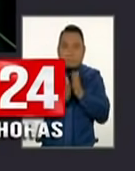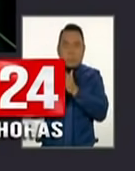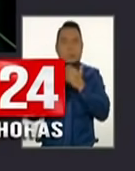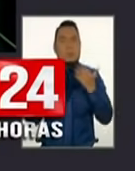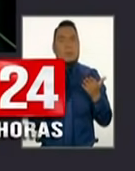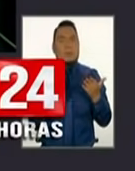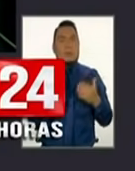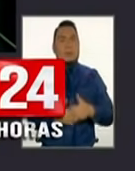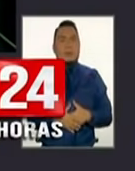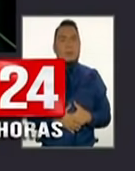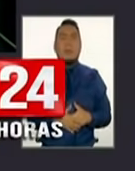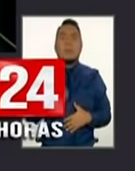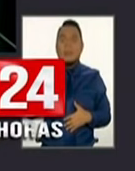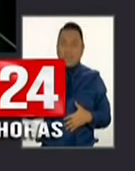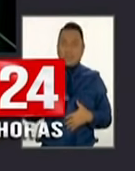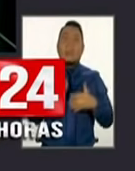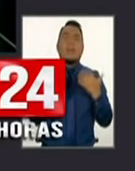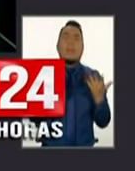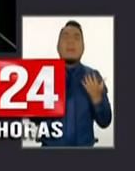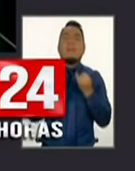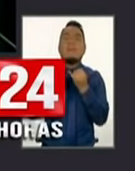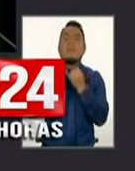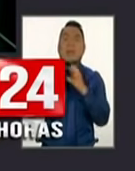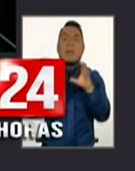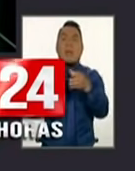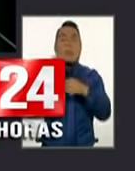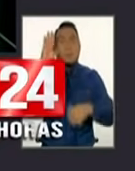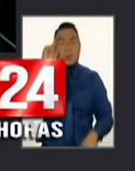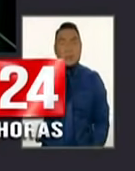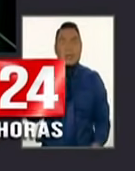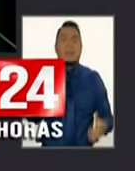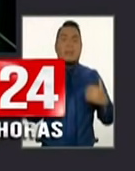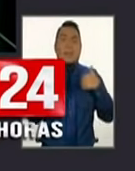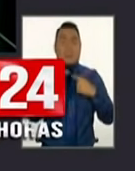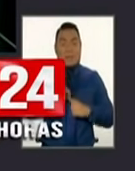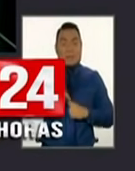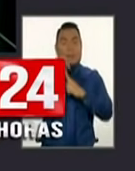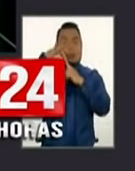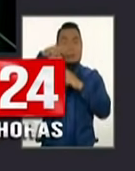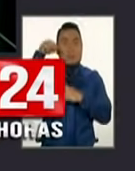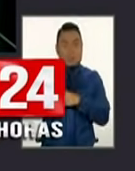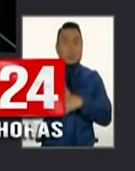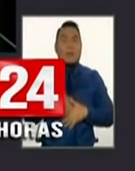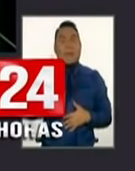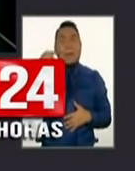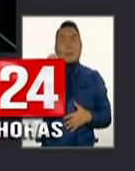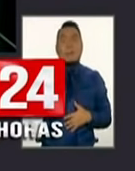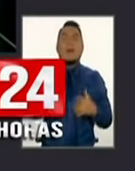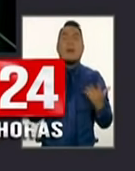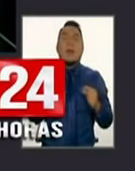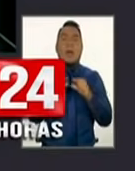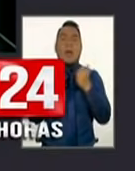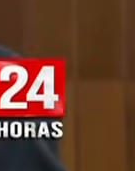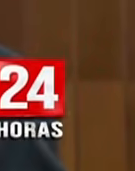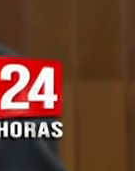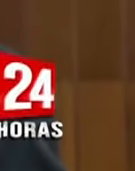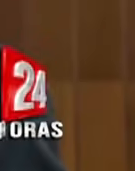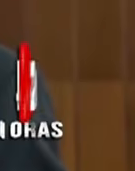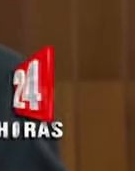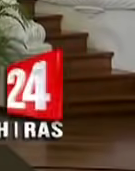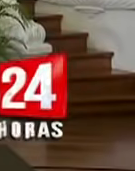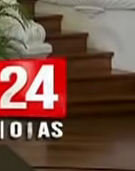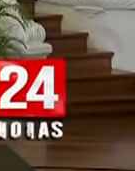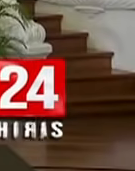estrategias. Varias dependencias policiales tienen que ser exclusivamente para delitos de gran magnitud.